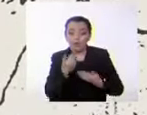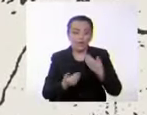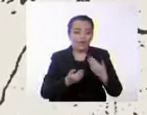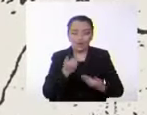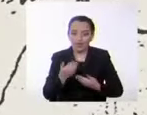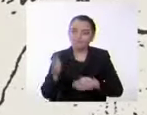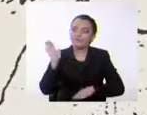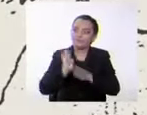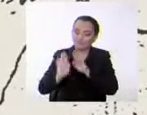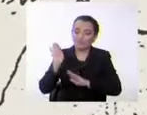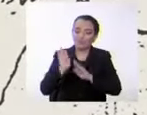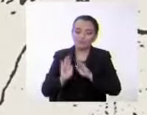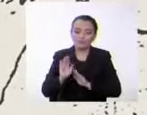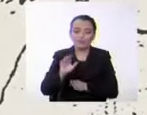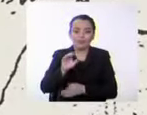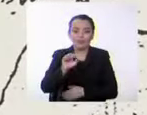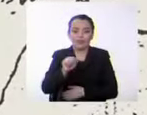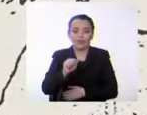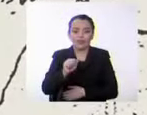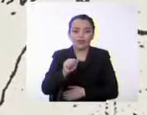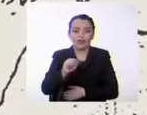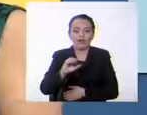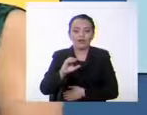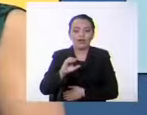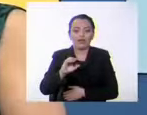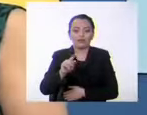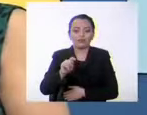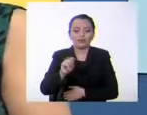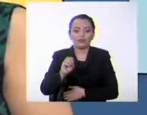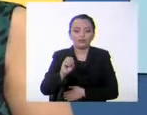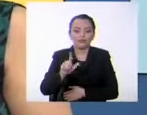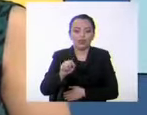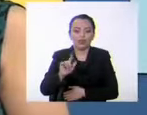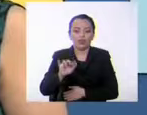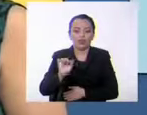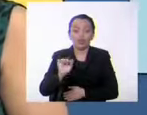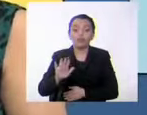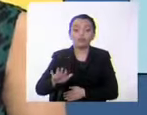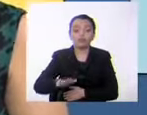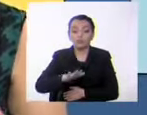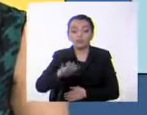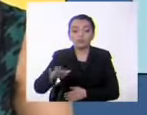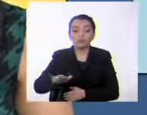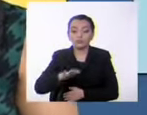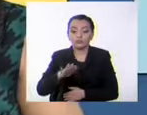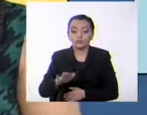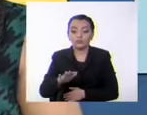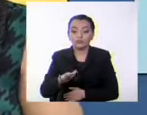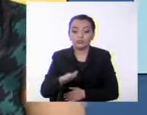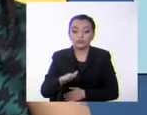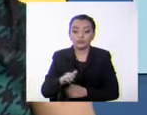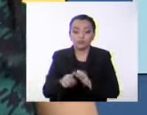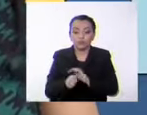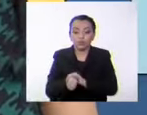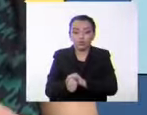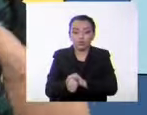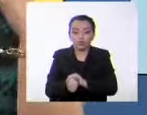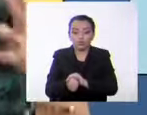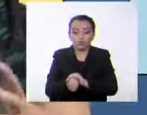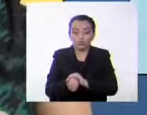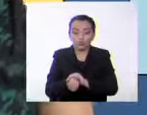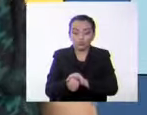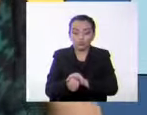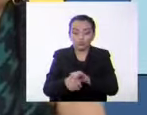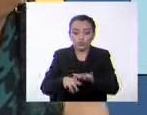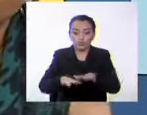que Acaxutla significa, o Acaxual, significa lugar de tortugas y matas. Tortugas por estar cerca del mar y las matas por